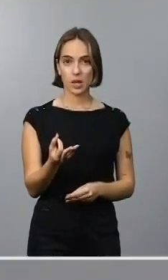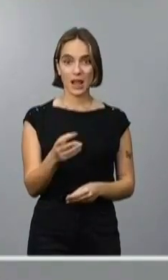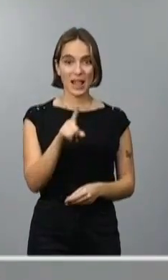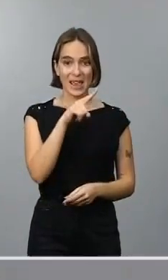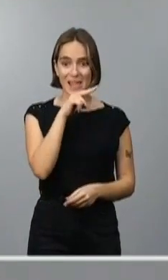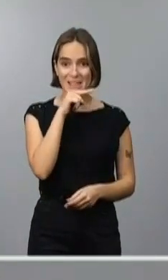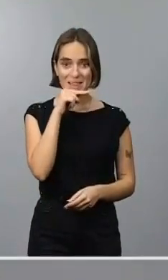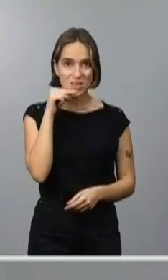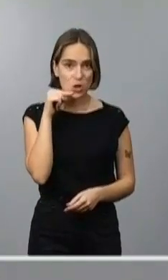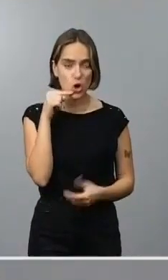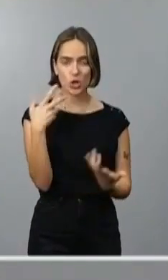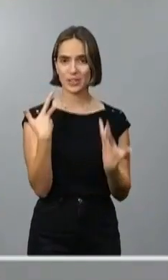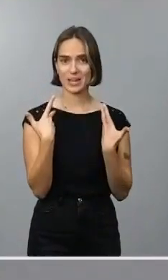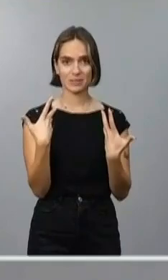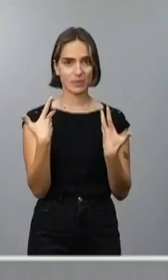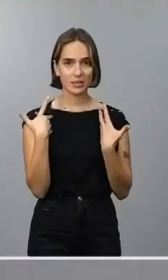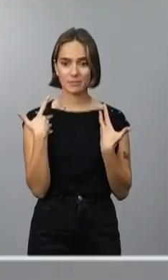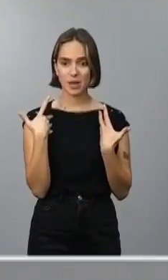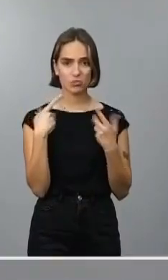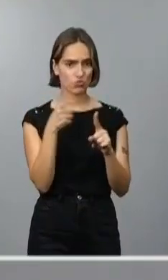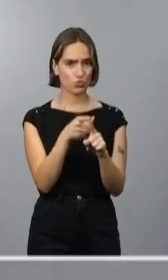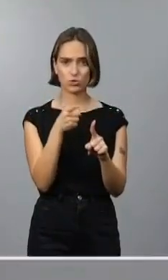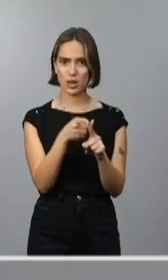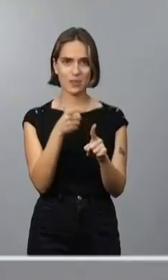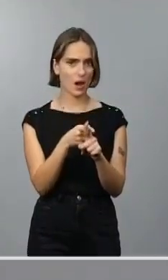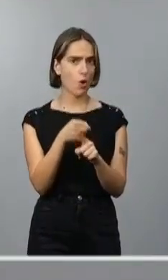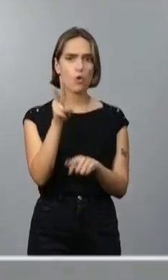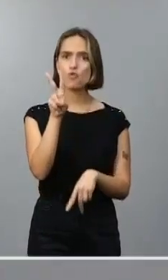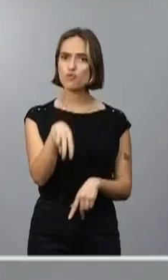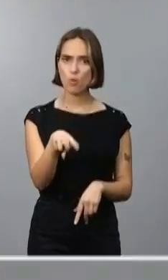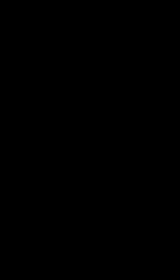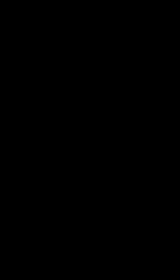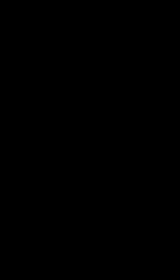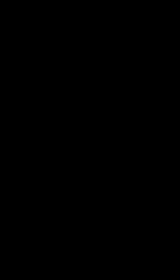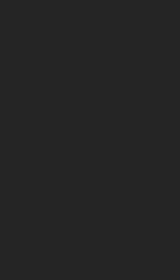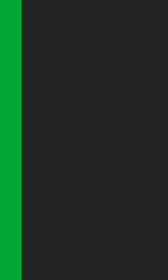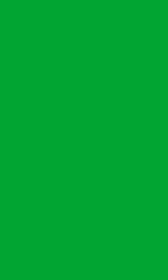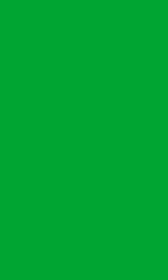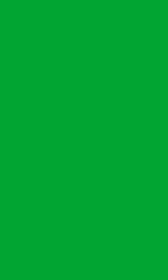de las víctimas ni en campaña electoral ni fuera de ella